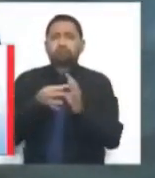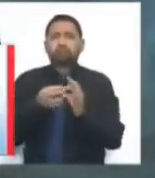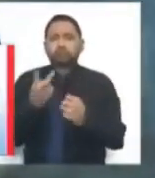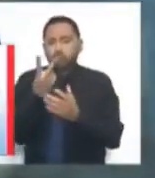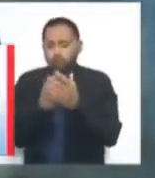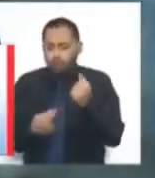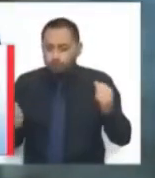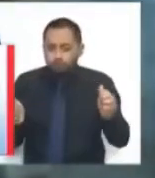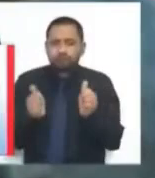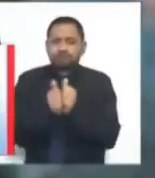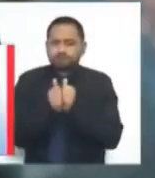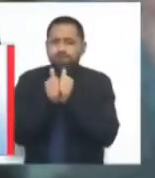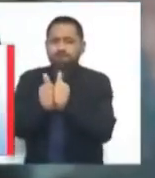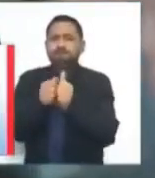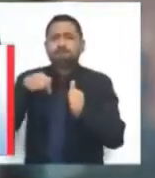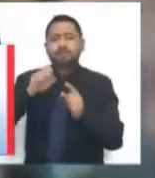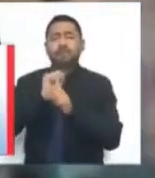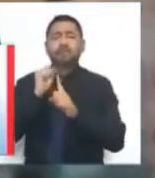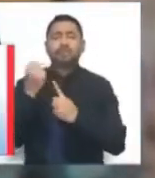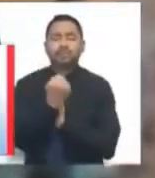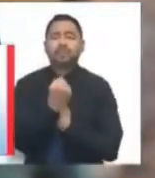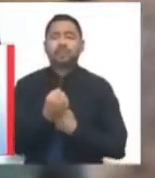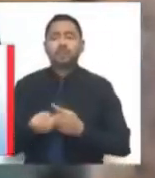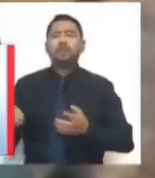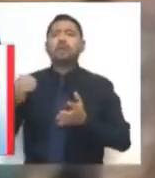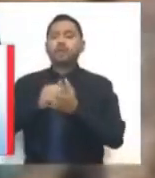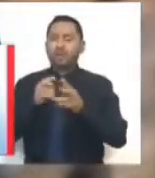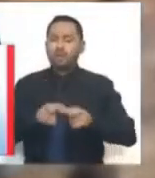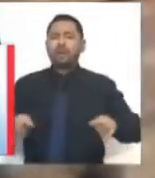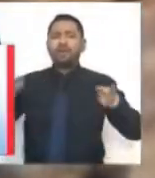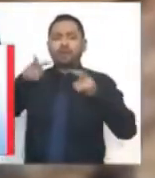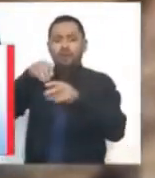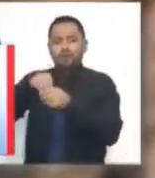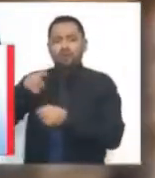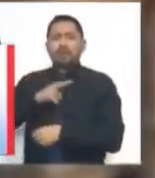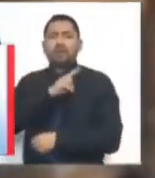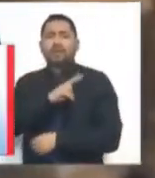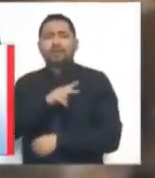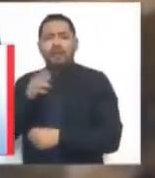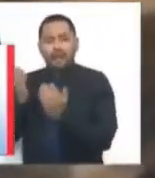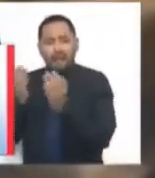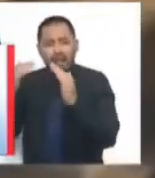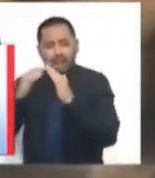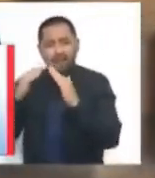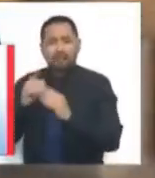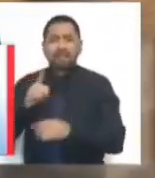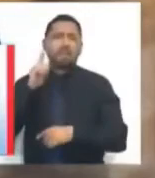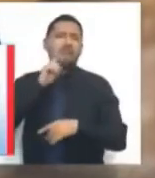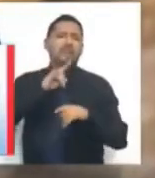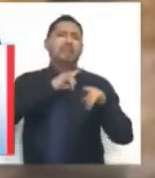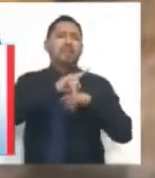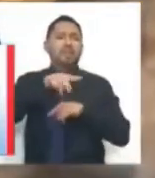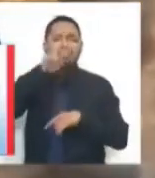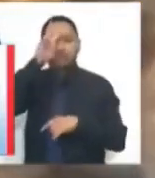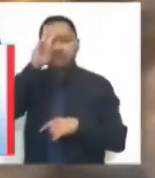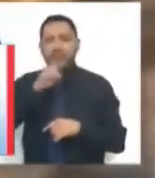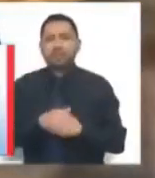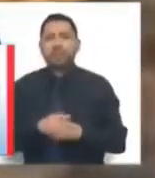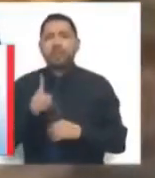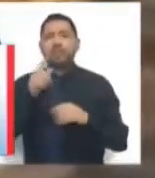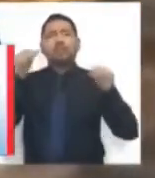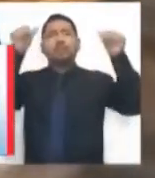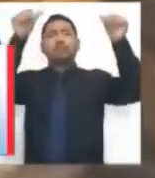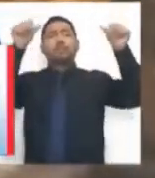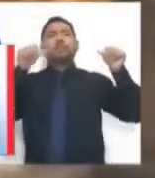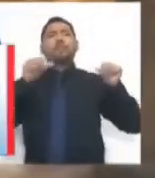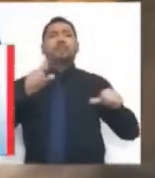entes indesligables en la sociedad. Que vuelvan los valores a la casa, que no le mientan al país, que no vuelvan